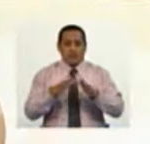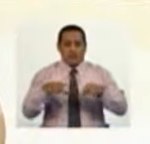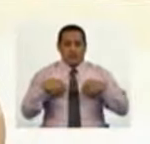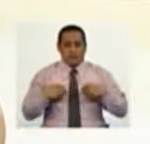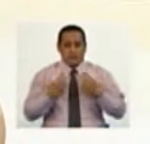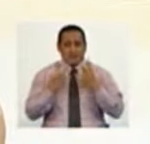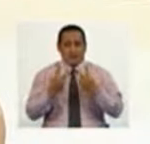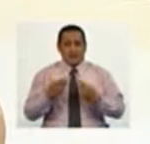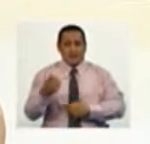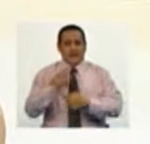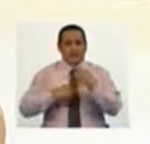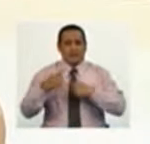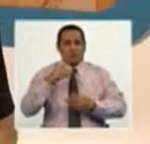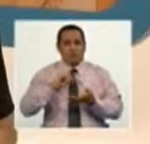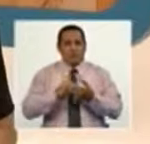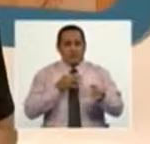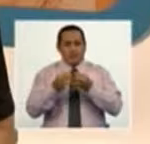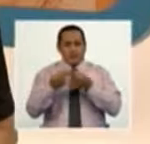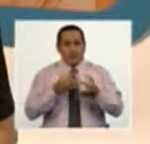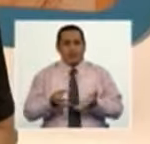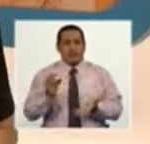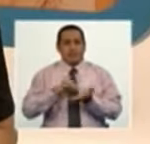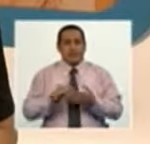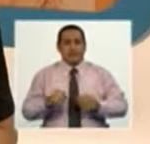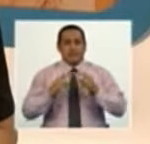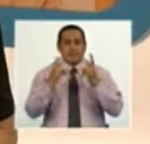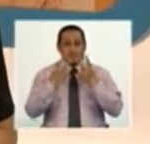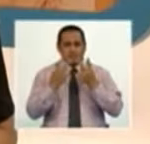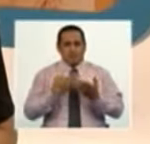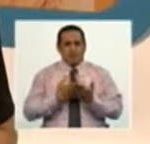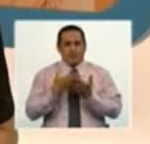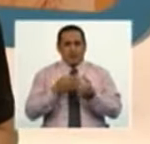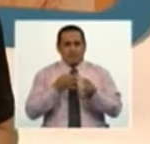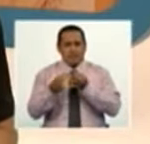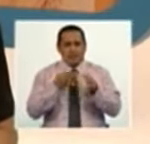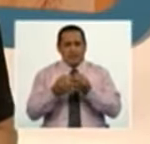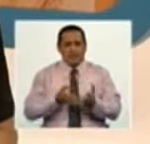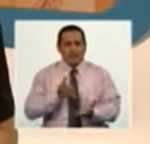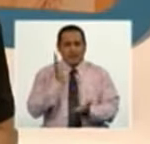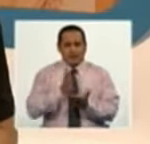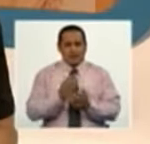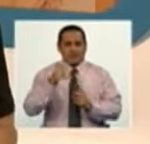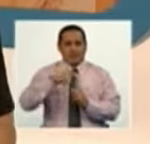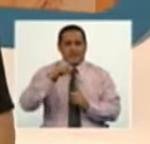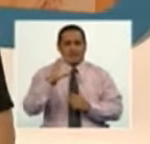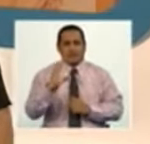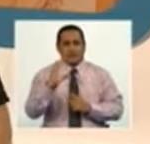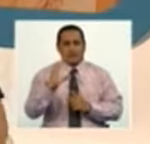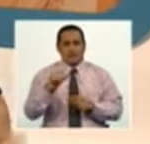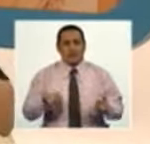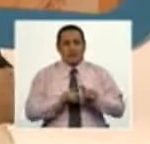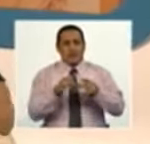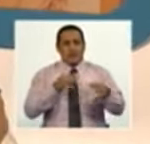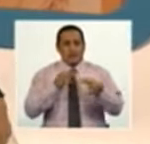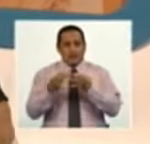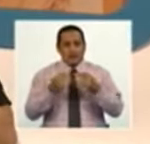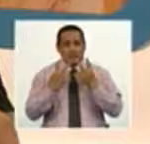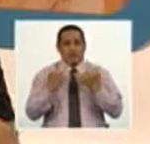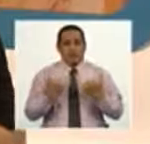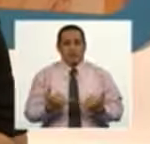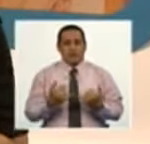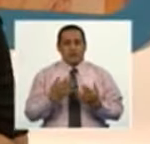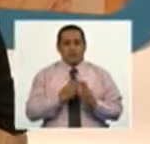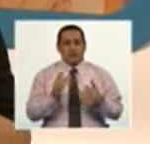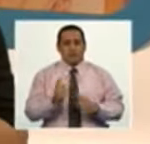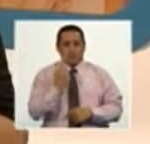doctor Puntriano, y regresamos para analizar ya de lleno, punto por punto, esta sentencia del Tribunal Constitucional referido